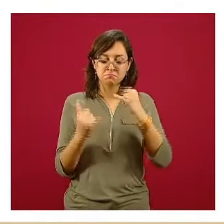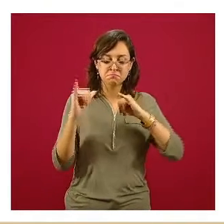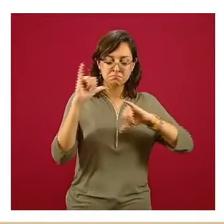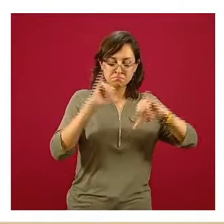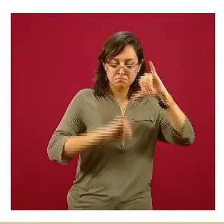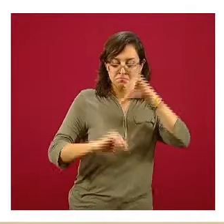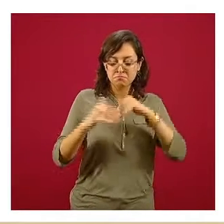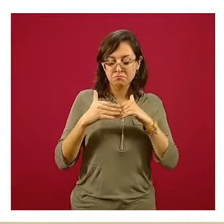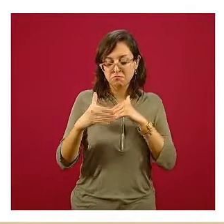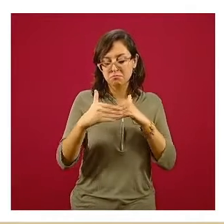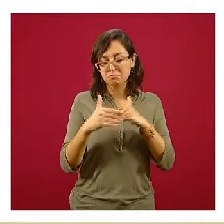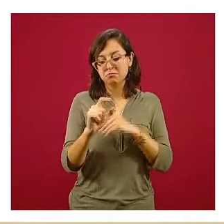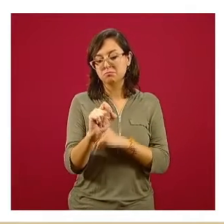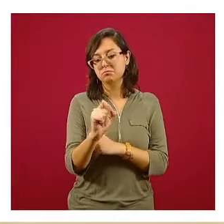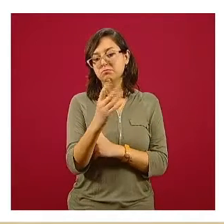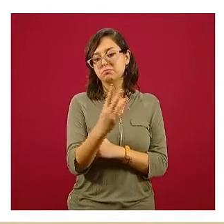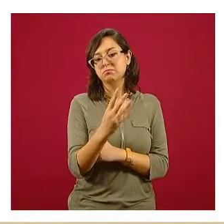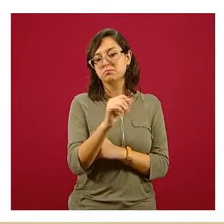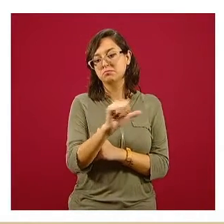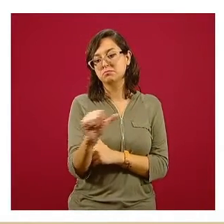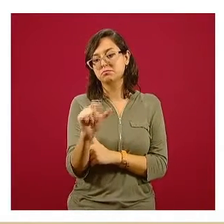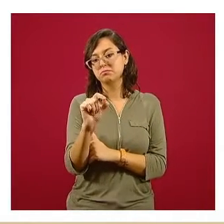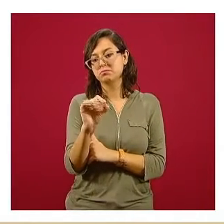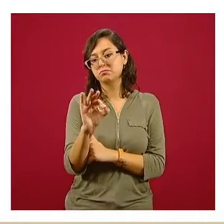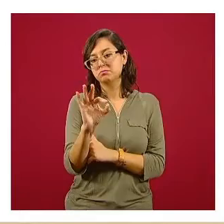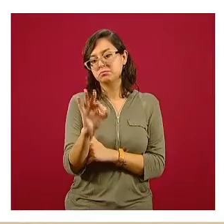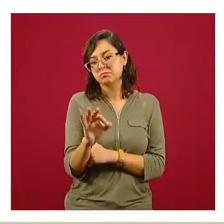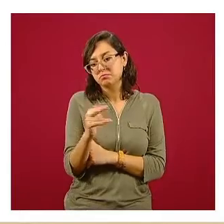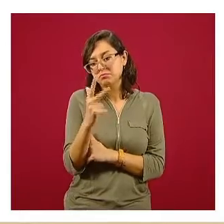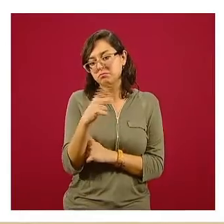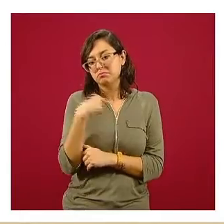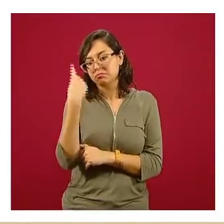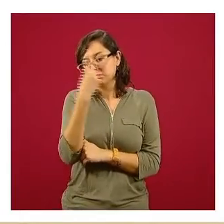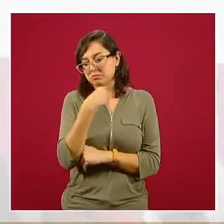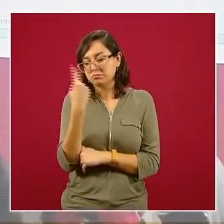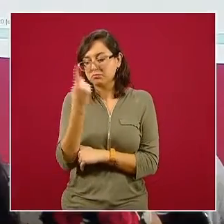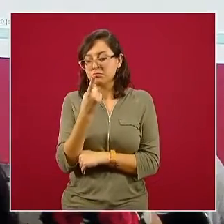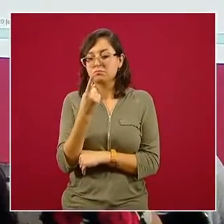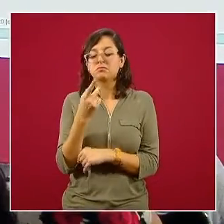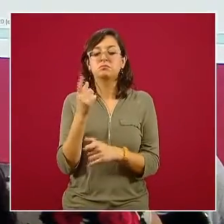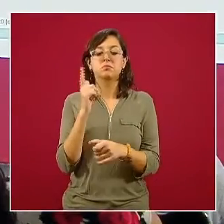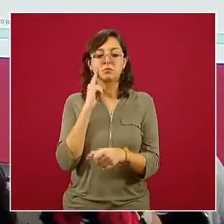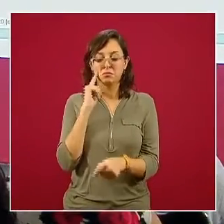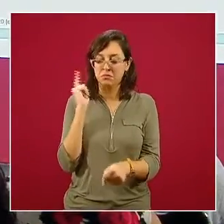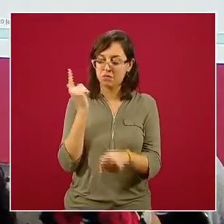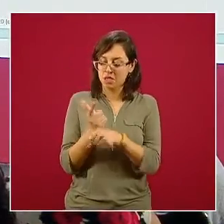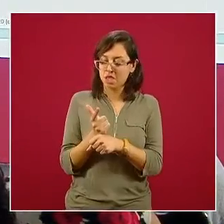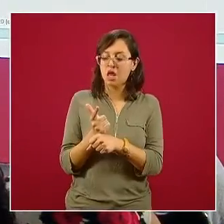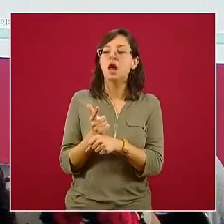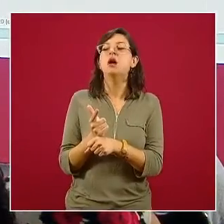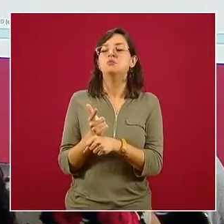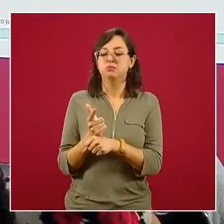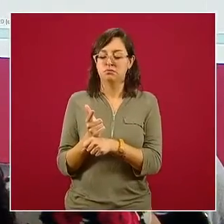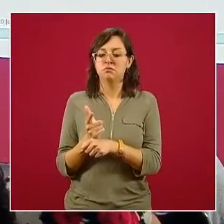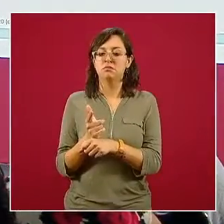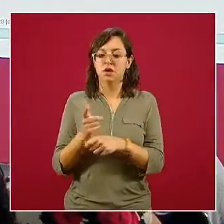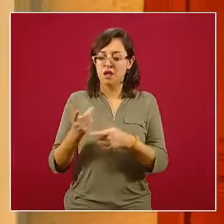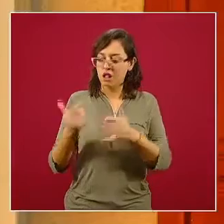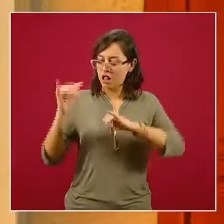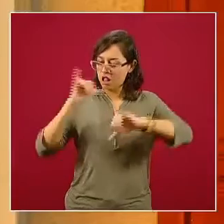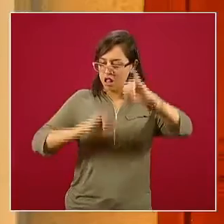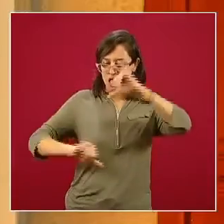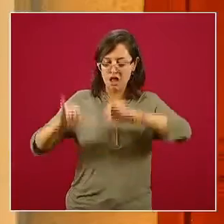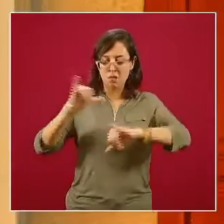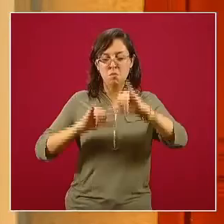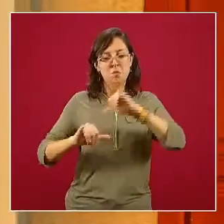que en promedio dura 24 a 48 horas, hasta el momento en que se recaba el diagnóstico por laboratorio. El proceso técnico de laboratorio